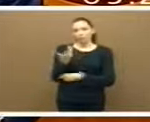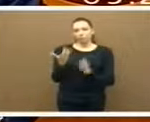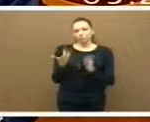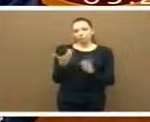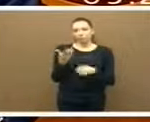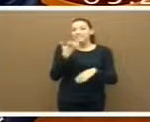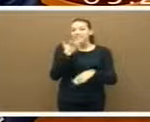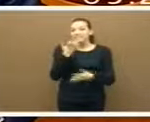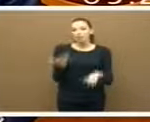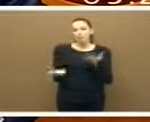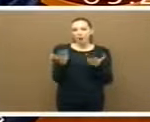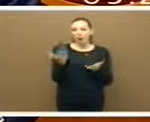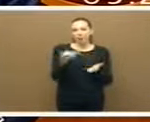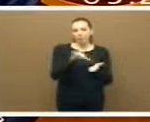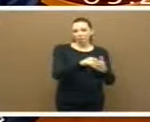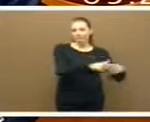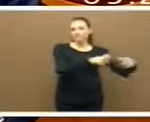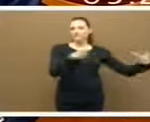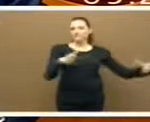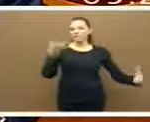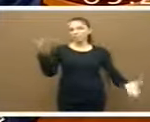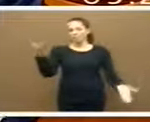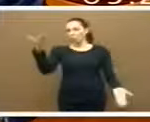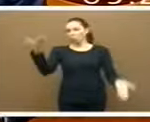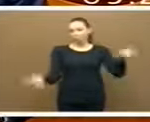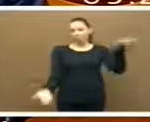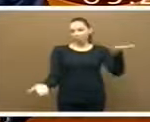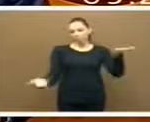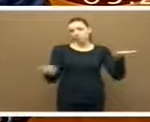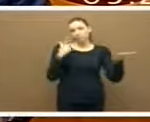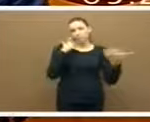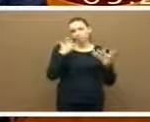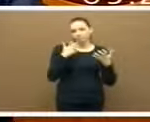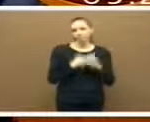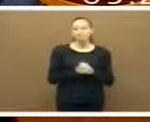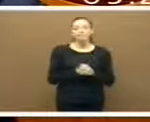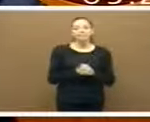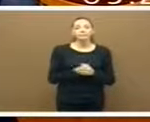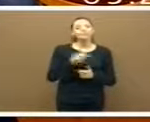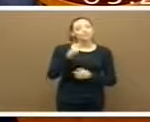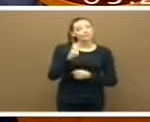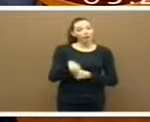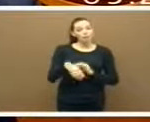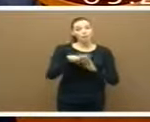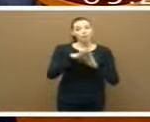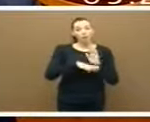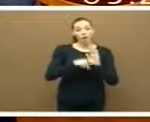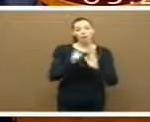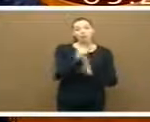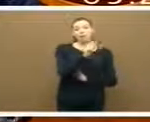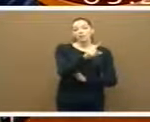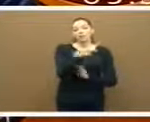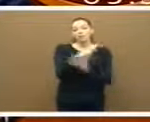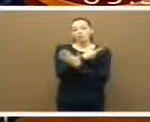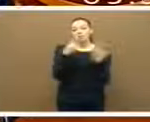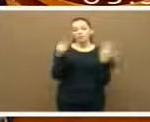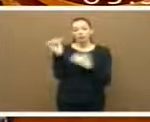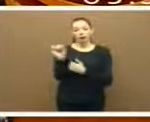las poblaciones, a las cabeceras de comarca, a las poblaciones más grandes. Por otra parte, también el programa 116A ha